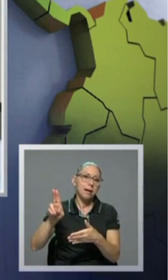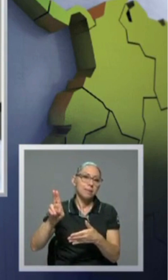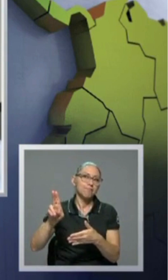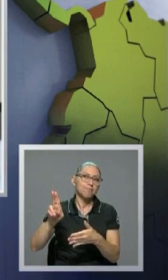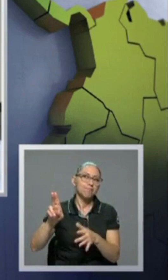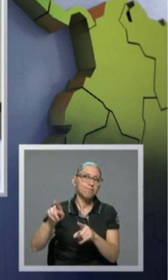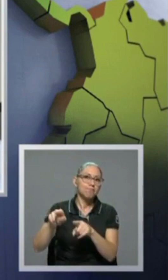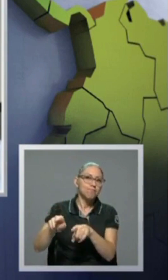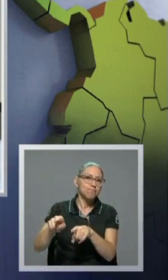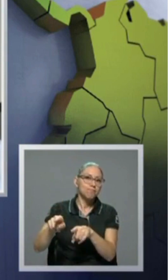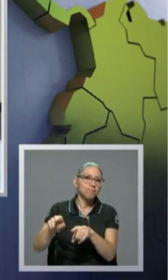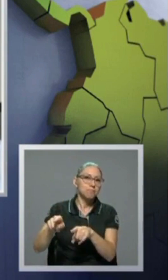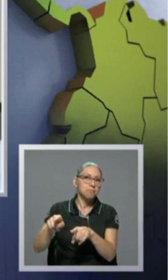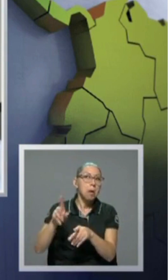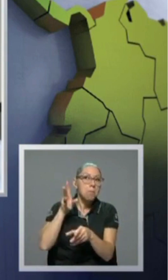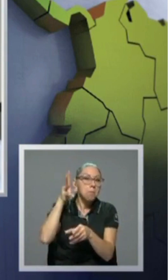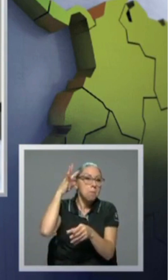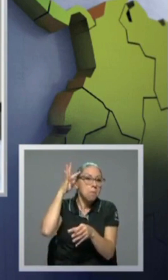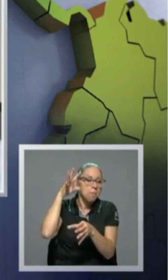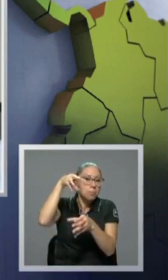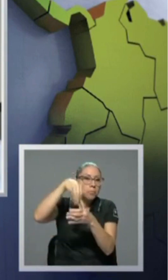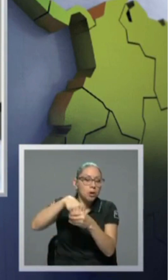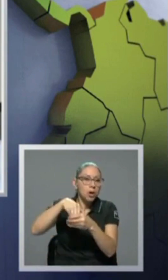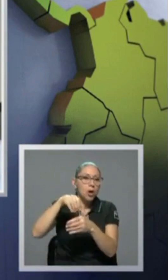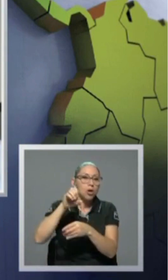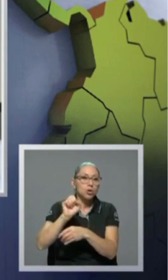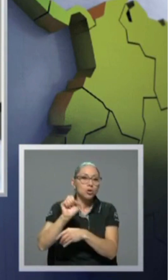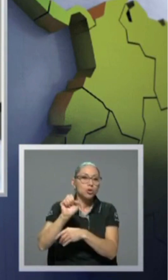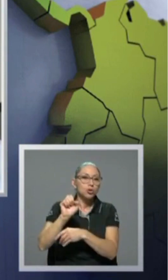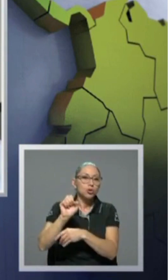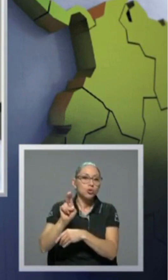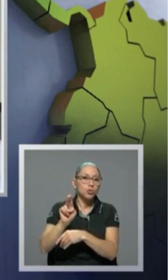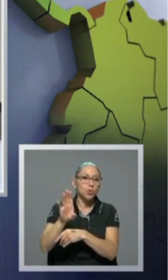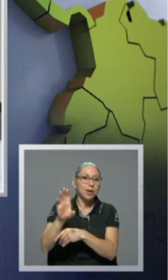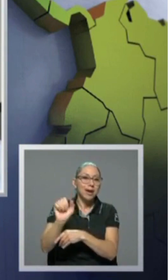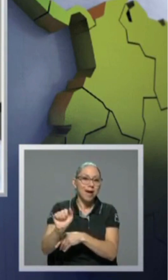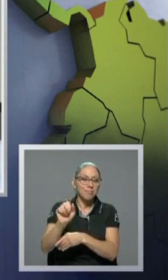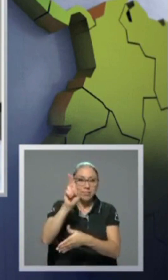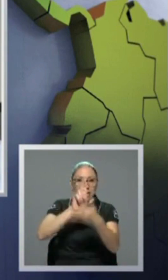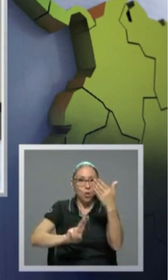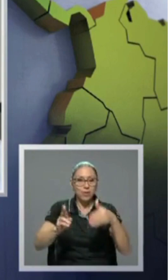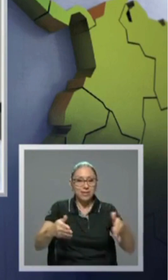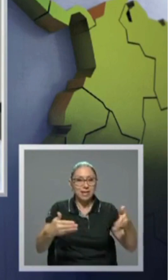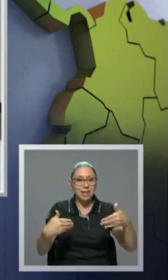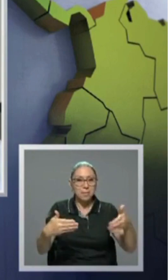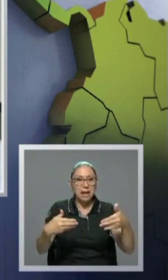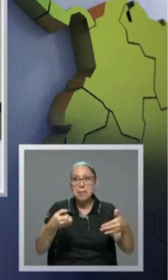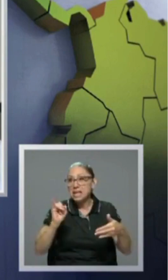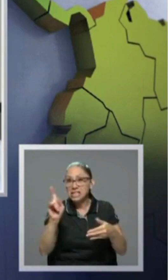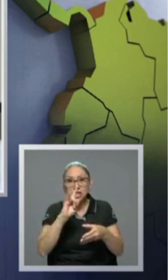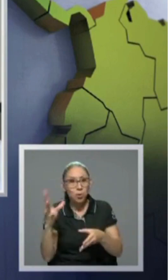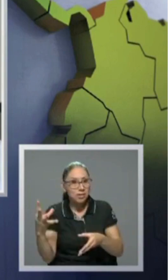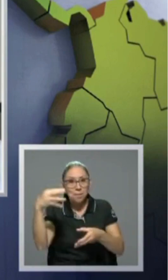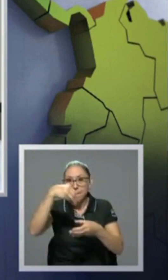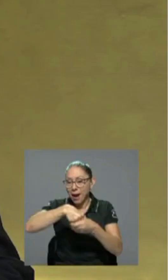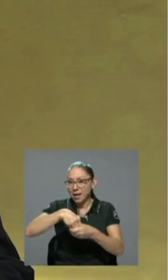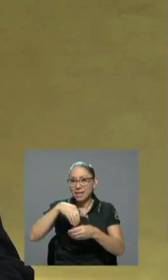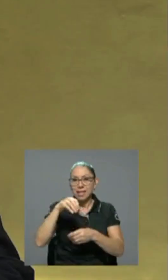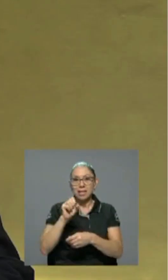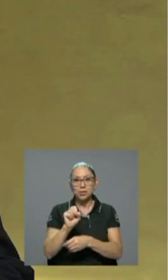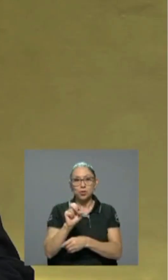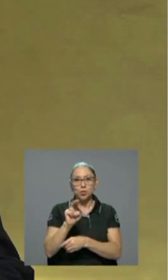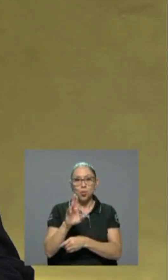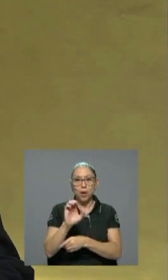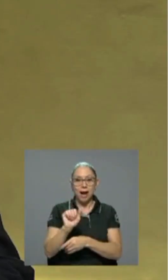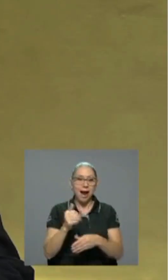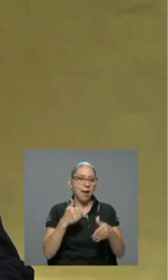imagino que dentro del ZUCA, la Universidad de Panamá, y si no es parte del ZUCA no importa,